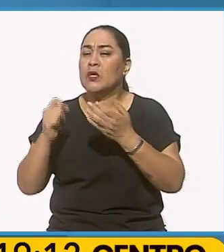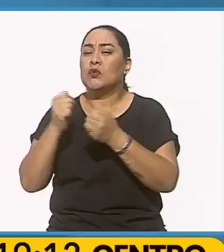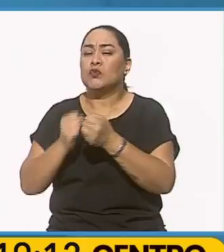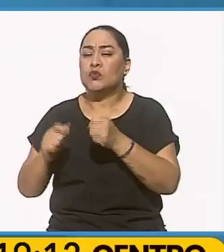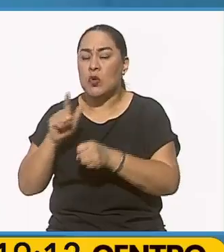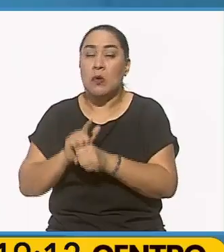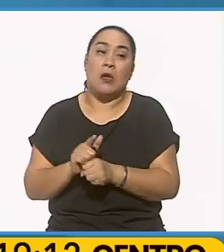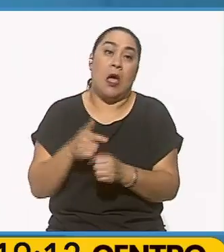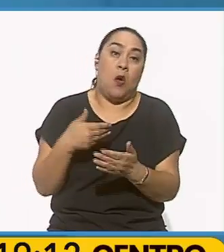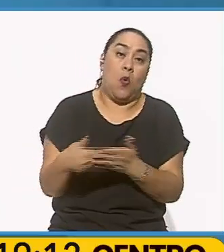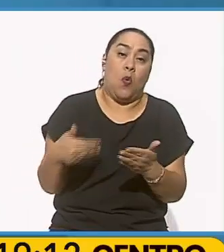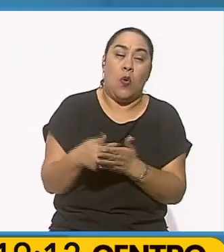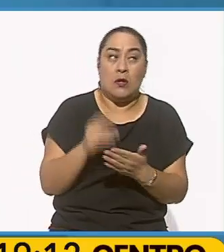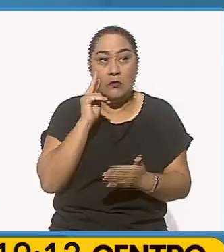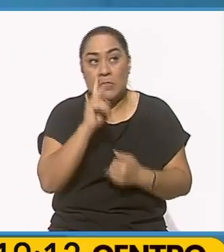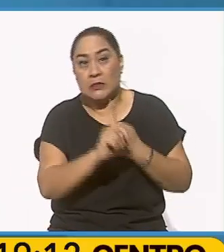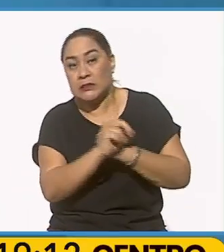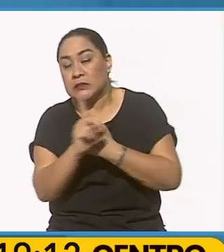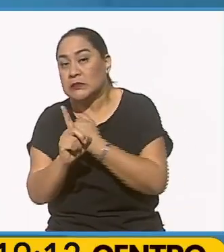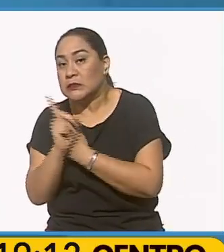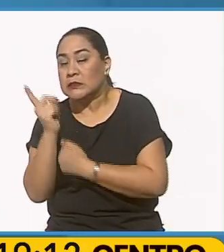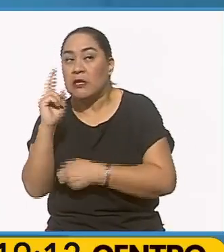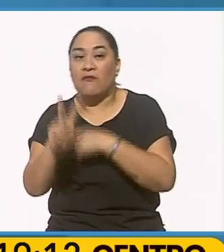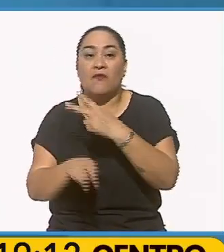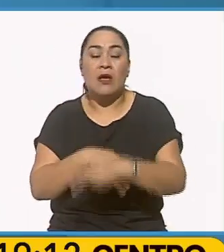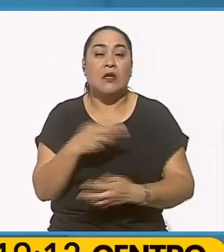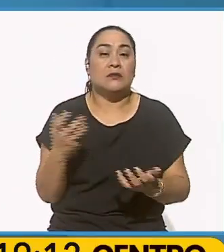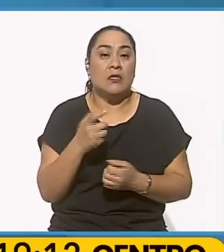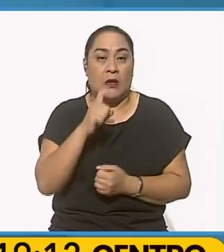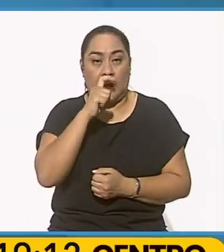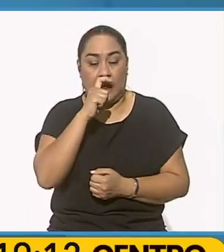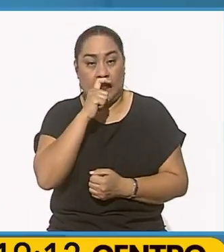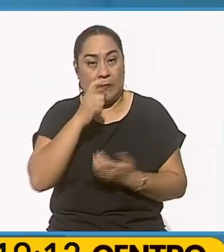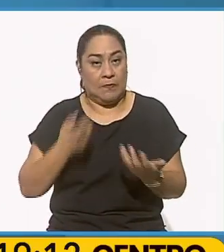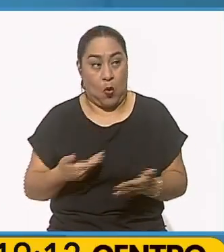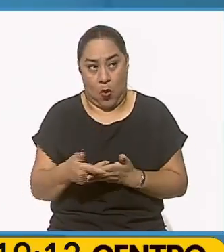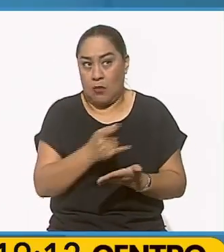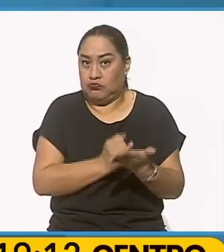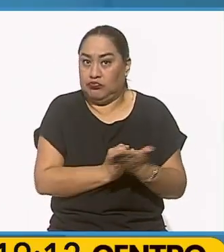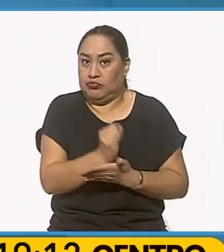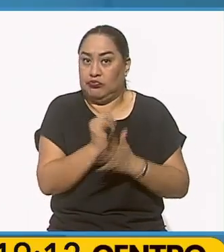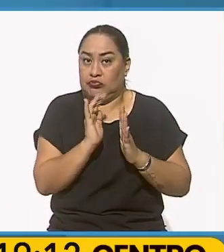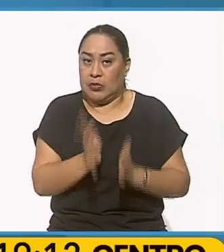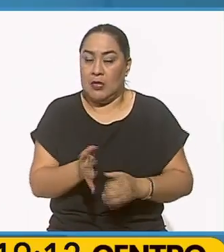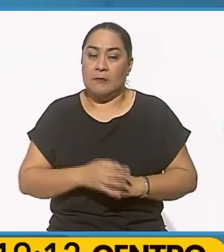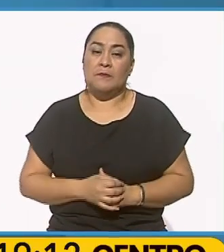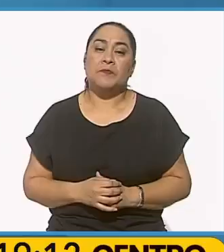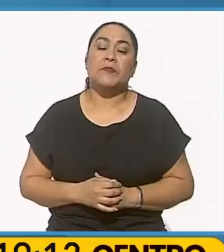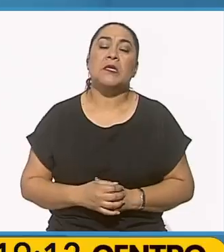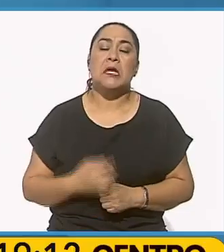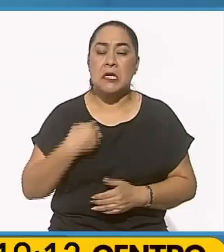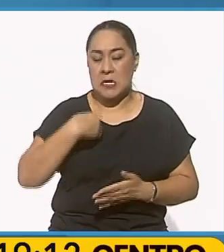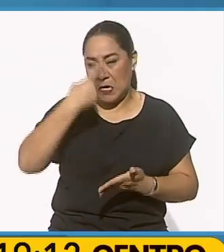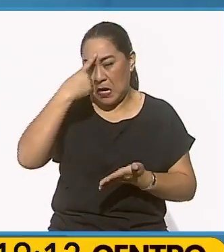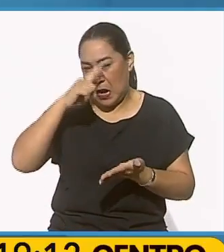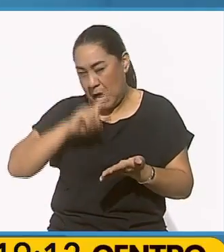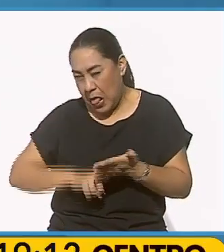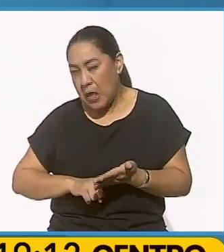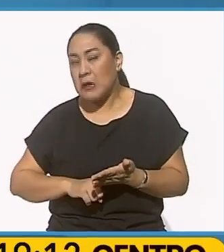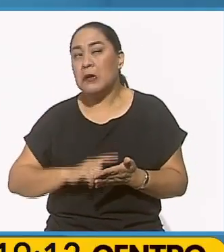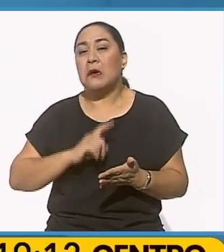poder sortear este conflicto que se ve ya pues, inminente? Bueno, creo, y eso lo han dicho muchísimos